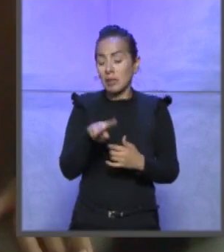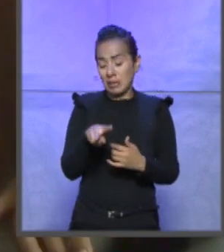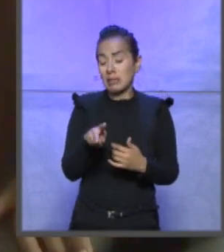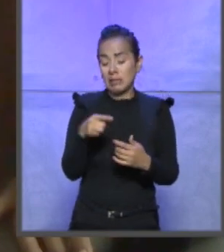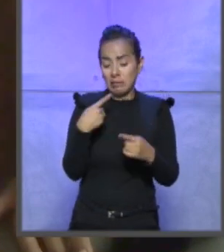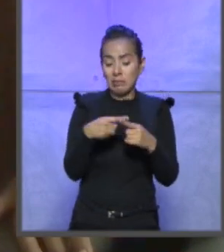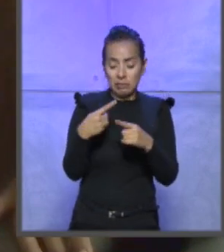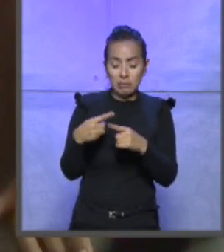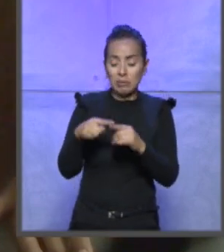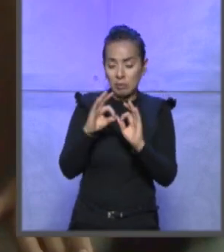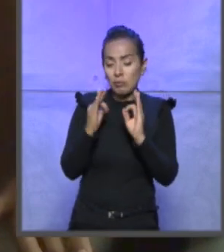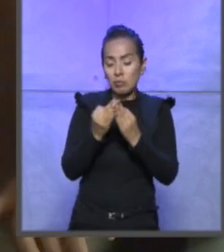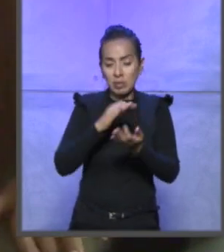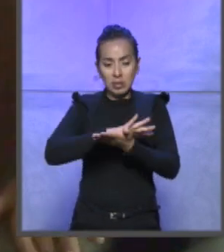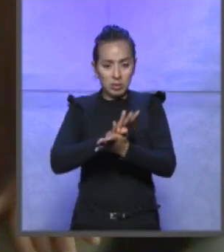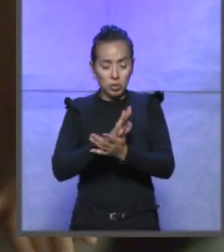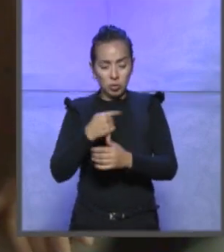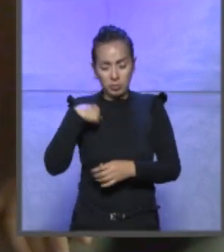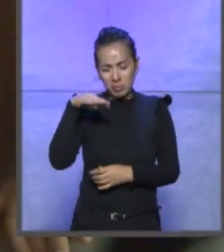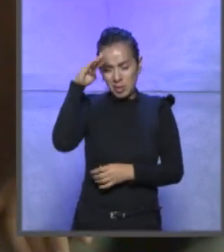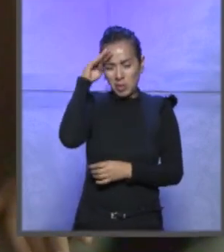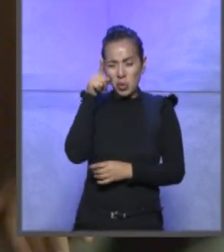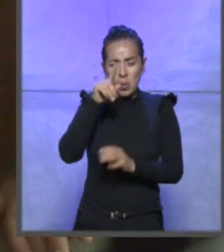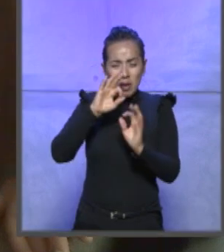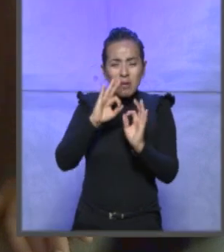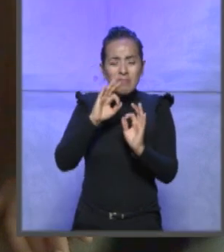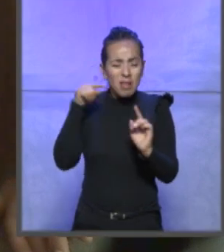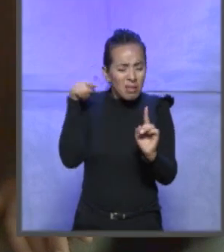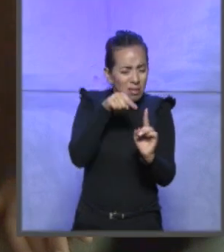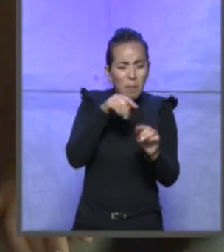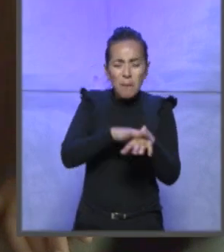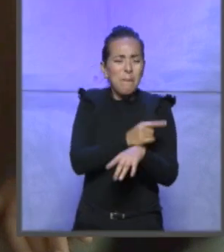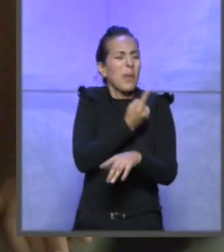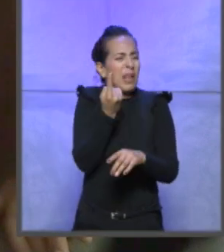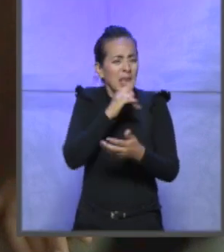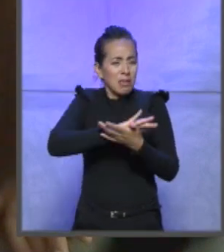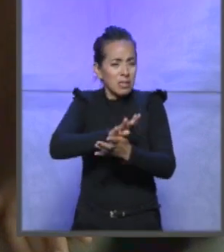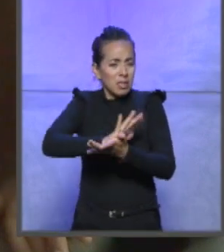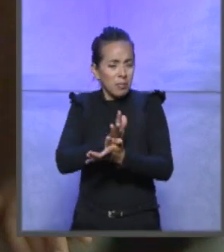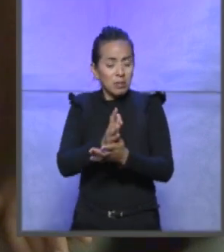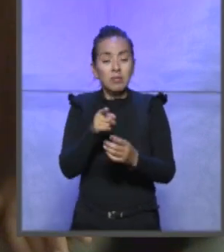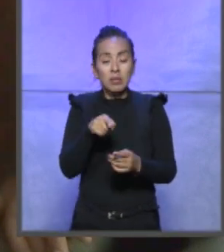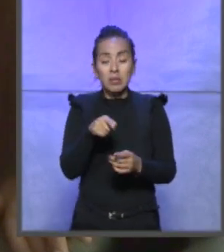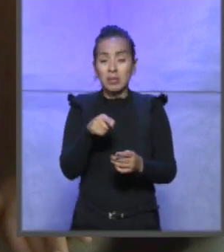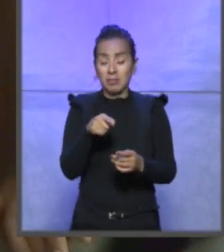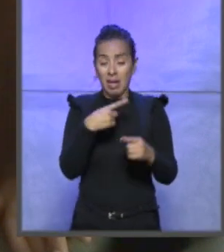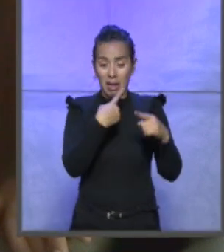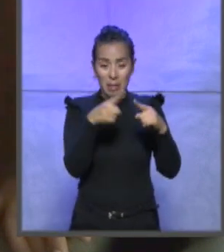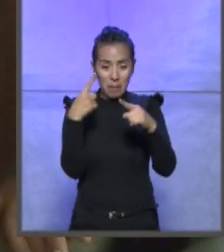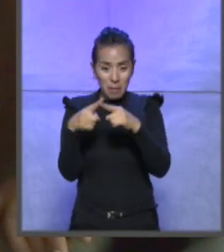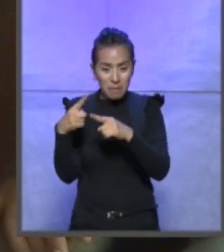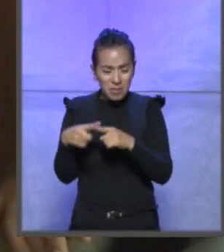discriminación, lamentablemente, en nuestro país. Yo considero que una de las principales causas de la discriminación, más allá de cómo nos vemos, son